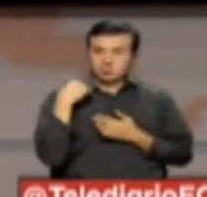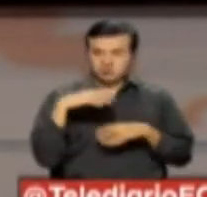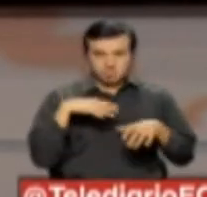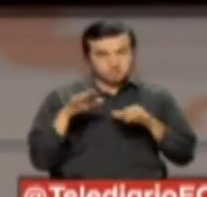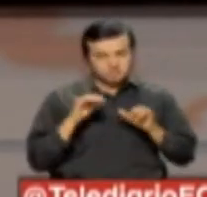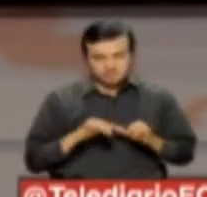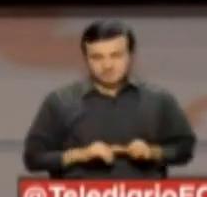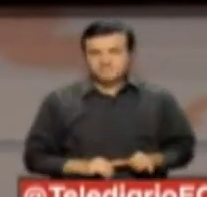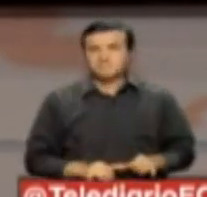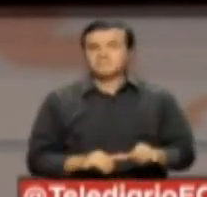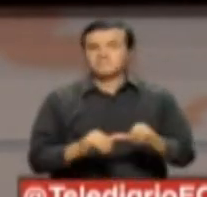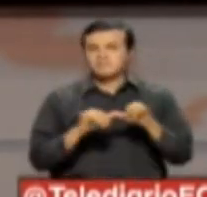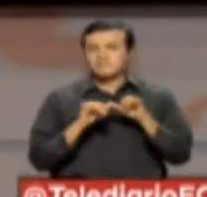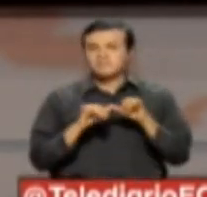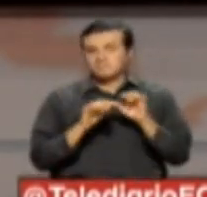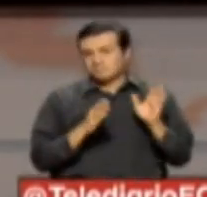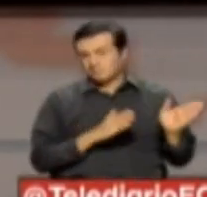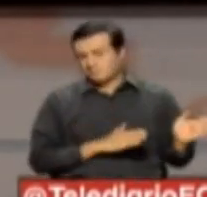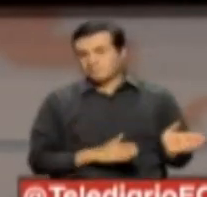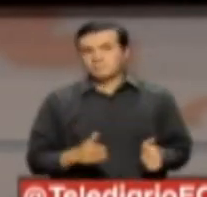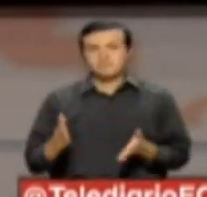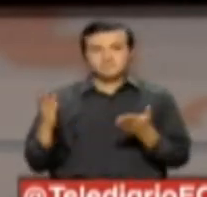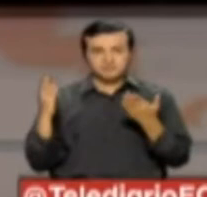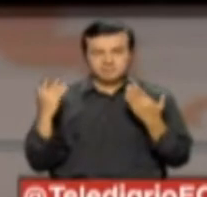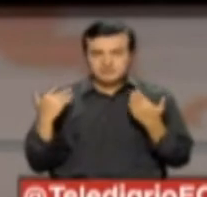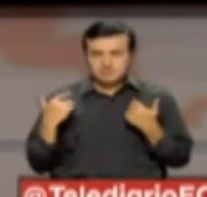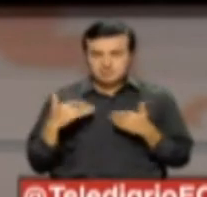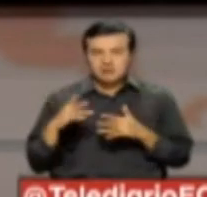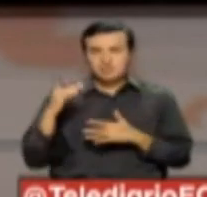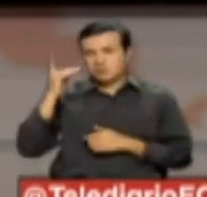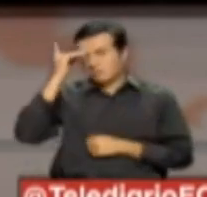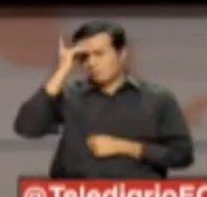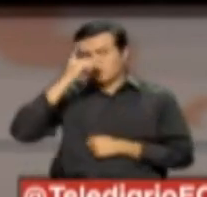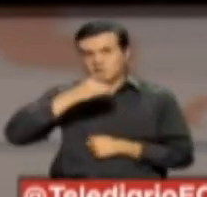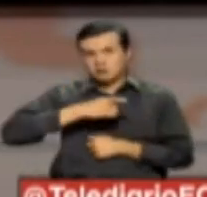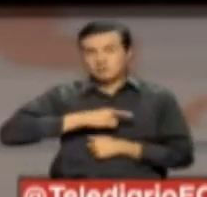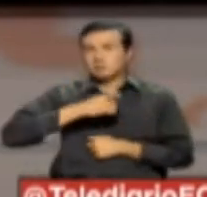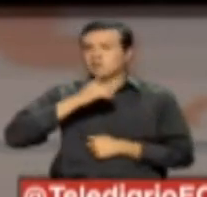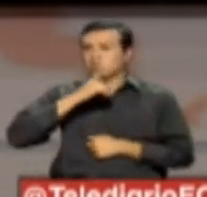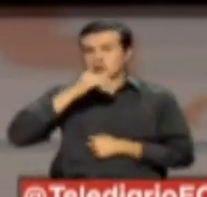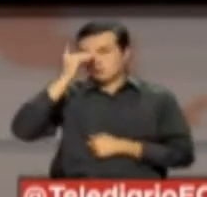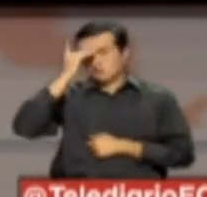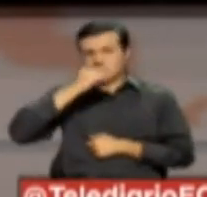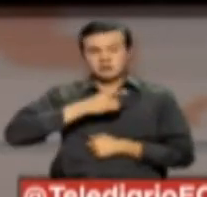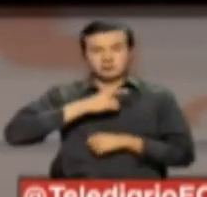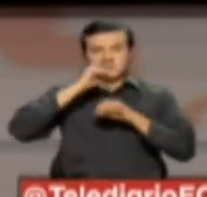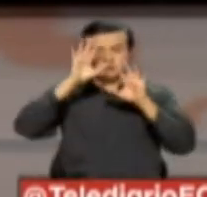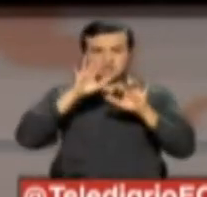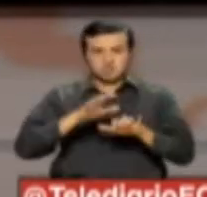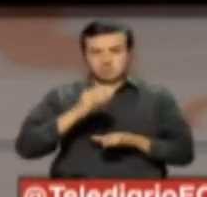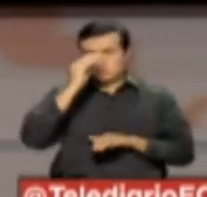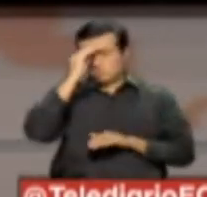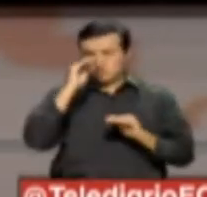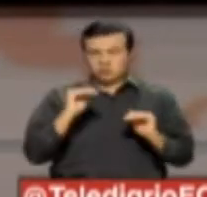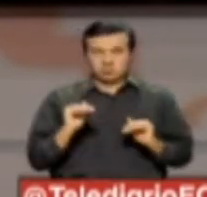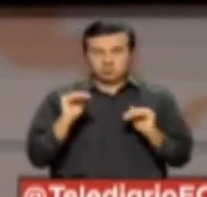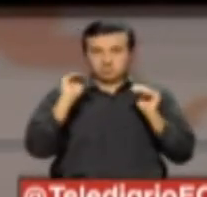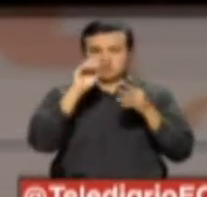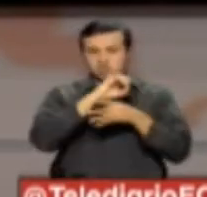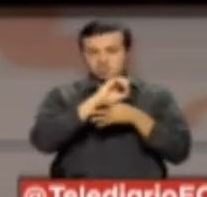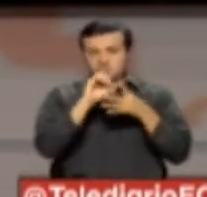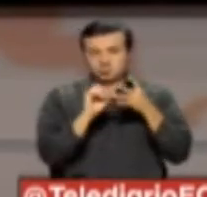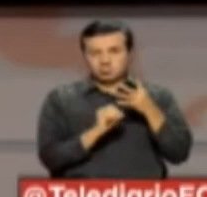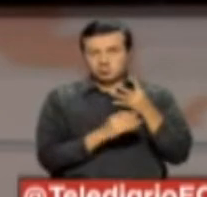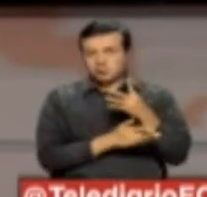actividades es en esta línea que se ha decidido por parte de la secretaría de educación superior ciencia y tecnología